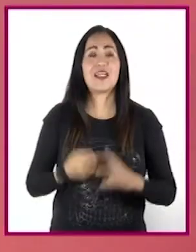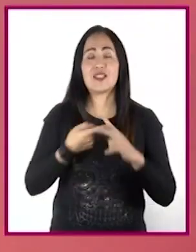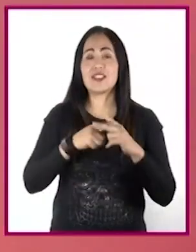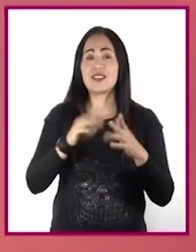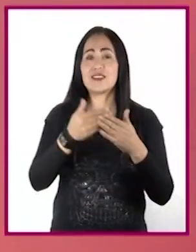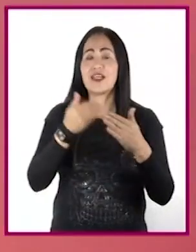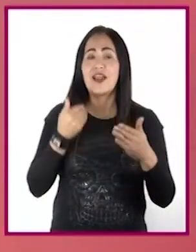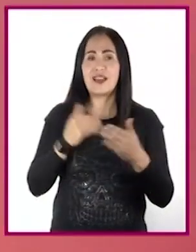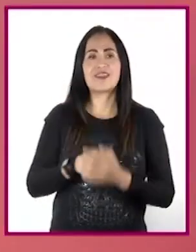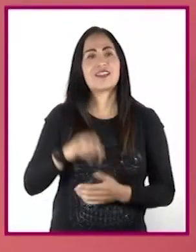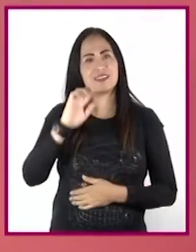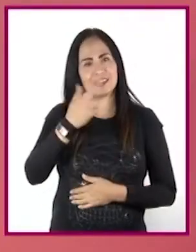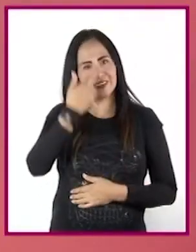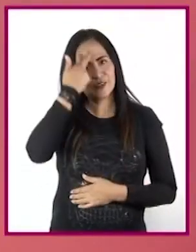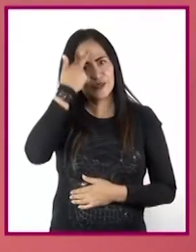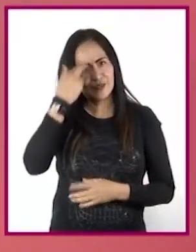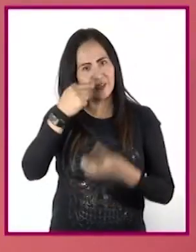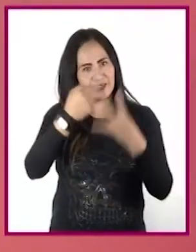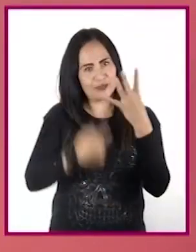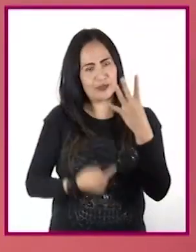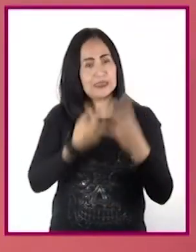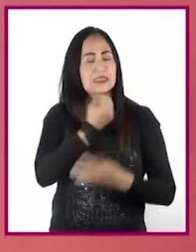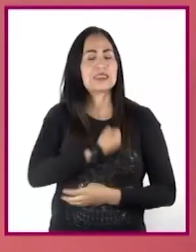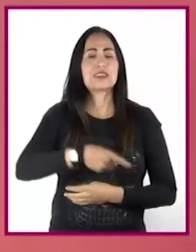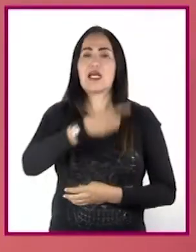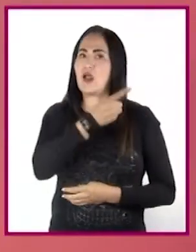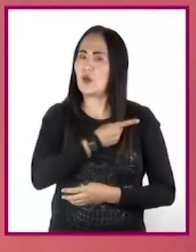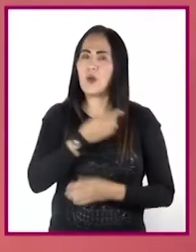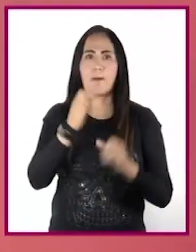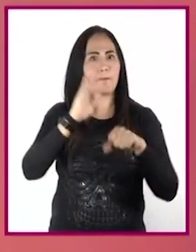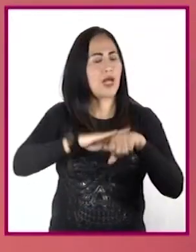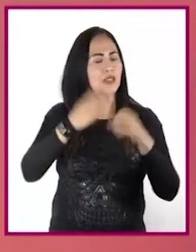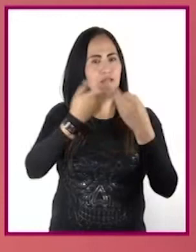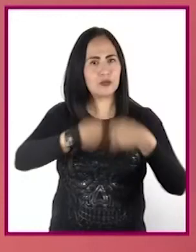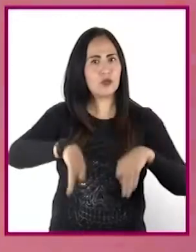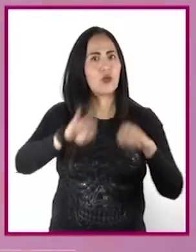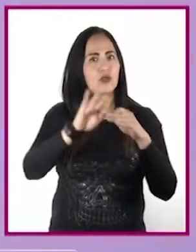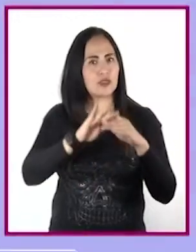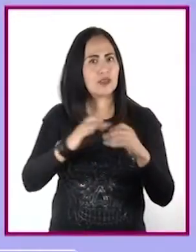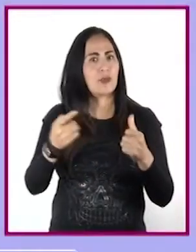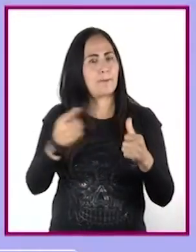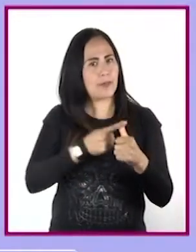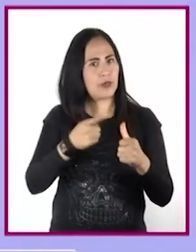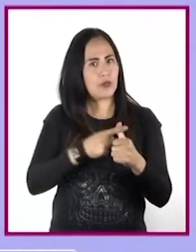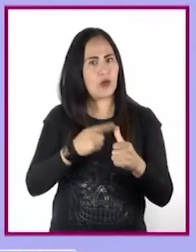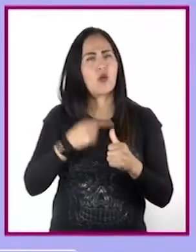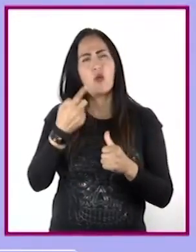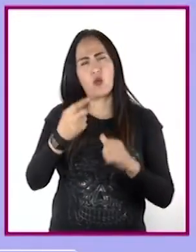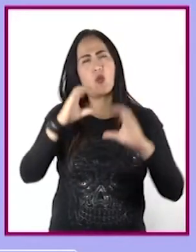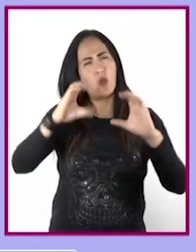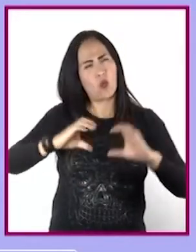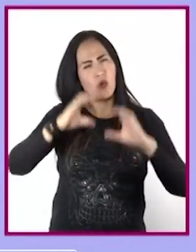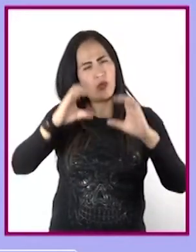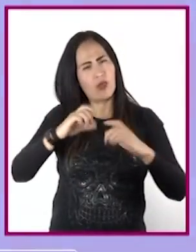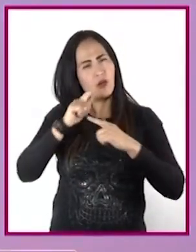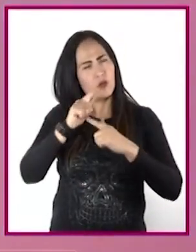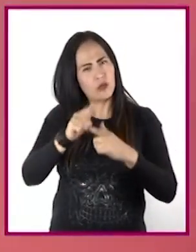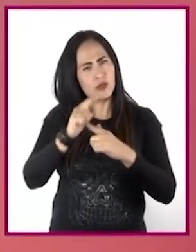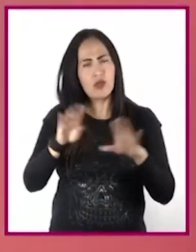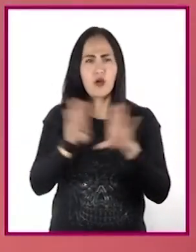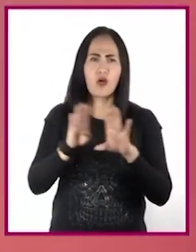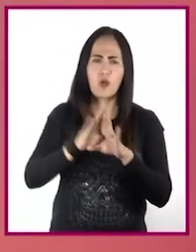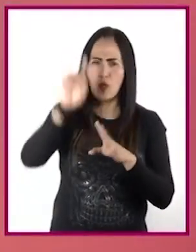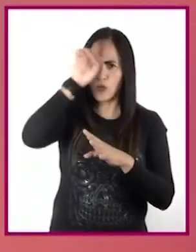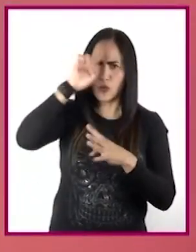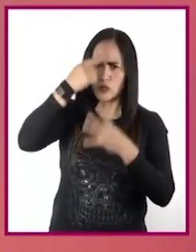iniciar, permítanme recordarles algo. La salud es lo primero. Así que les recomiendo que sigamos cuidándonos, atendiendo las indicaciones